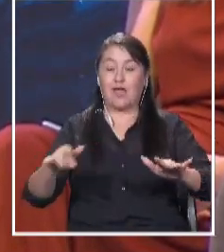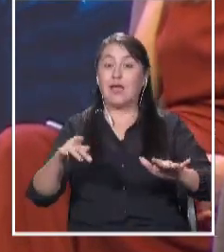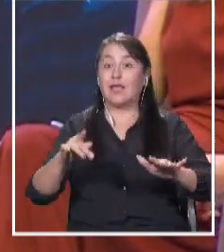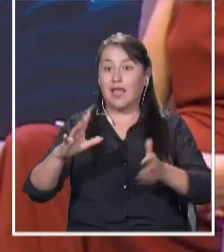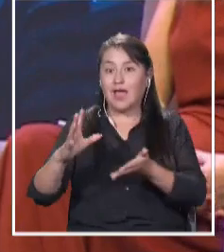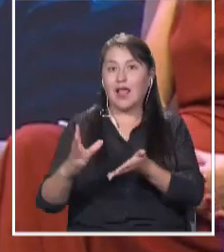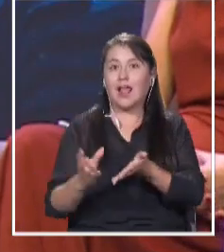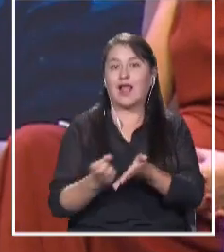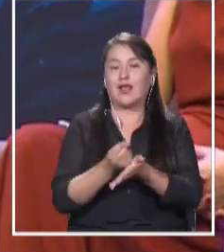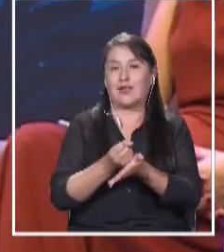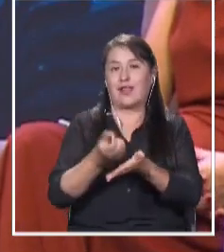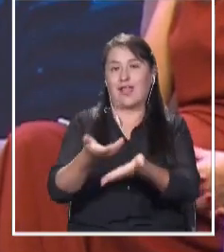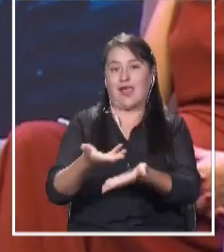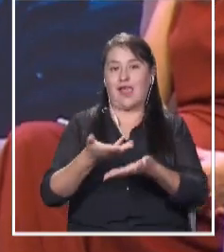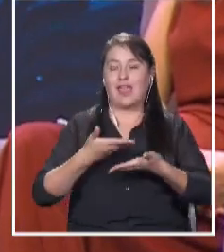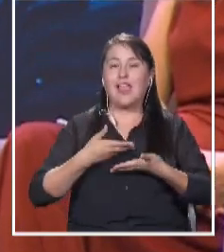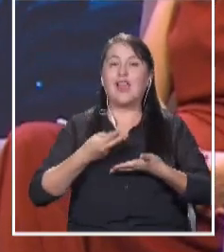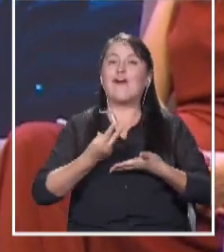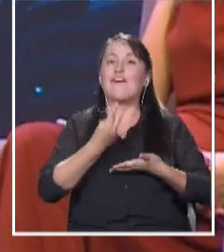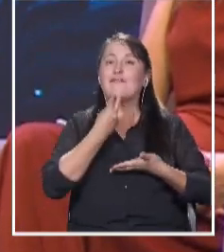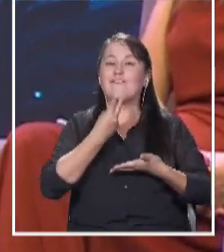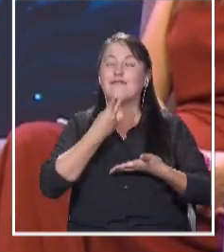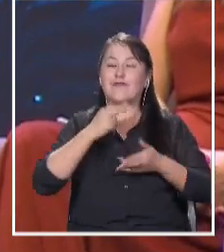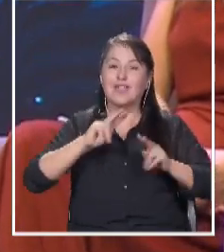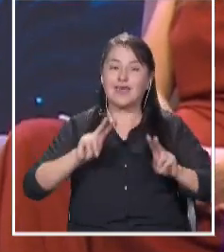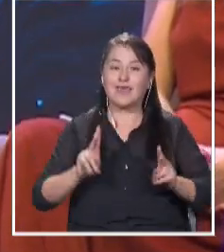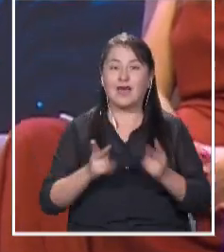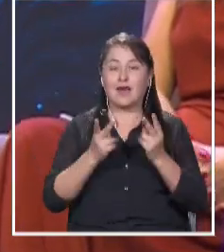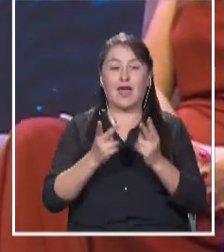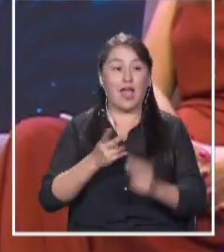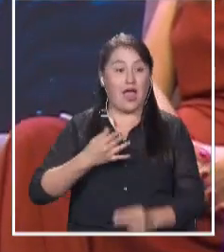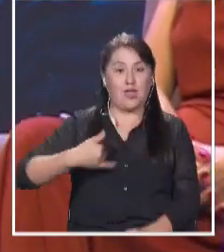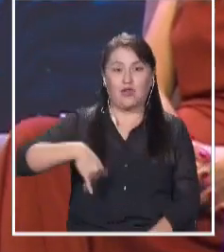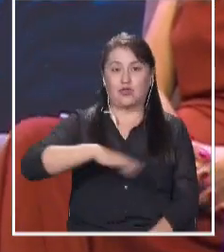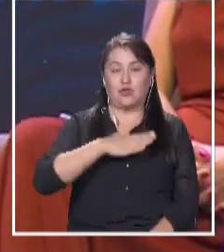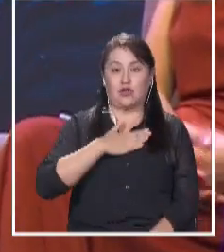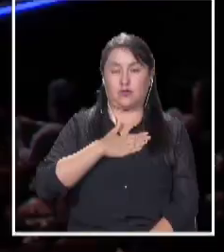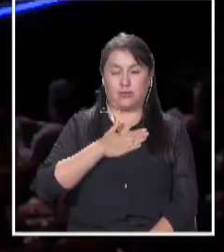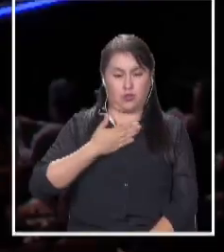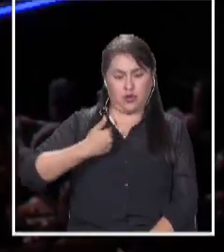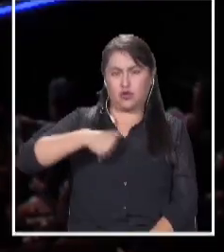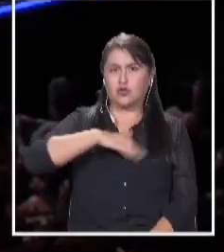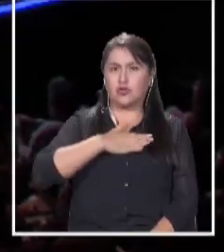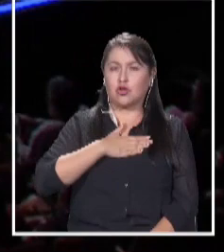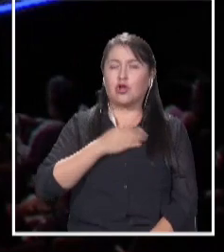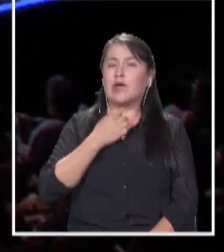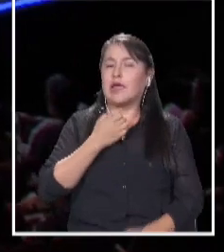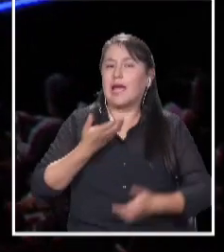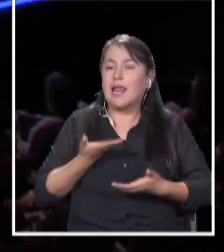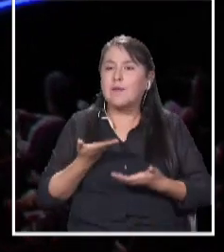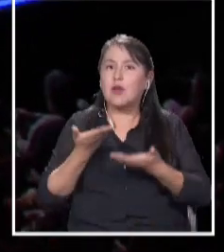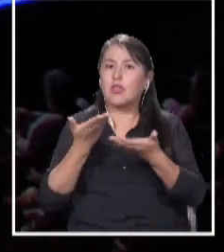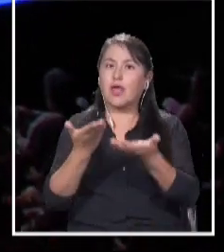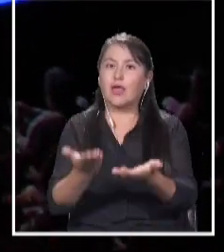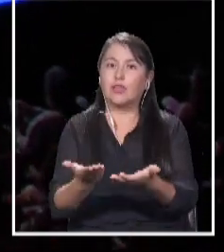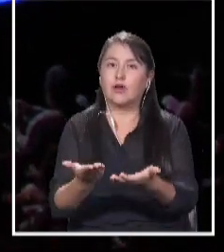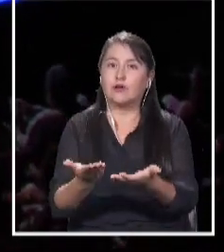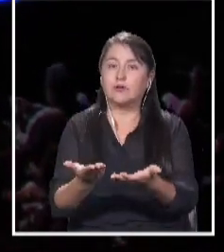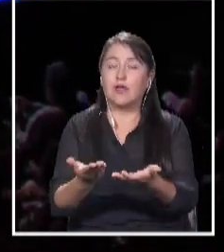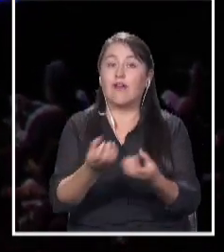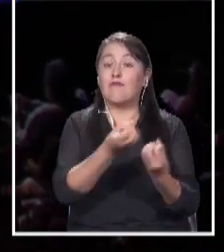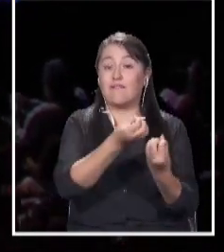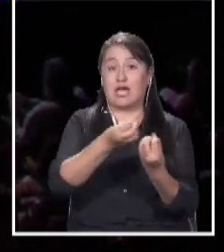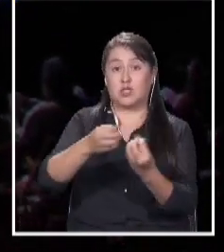finalmente darnos vida a todos nosotros. ¿Pero qué le hemos dado nosotros? Nosotros le hemos dado